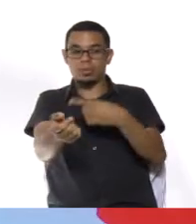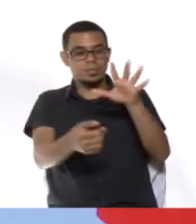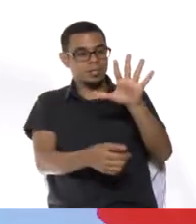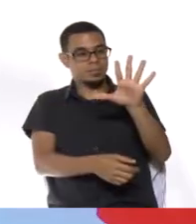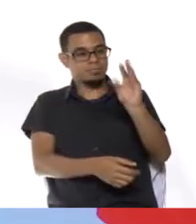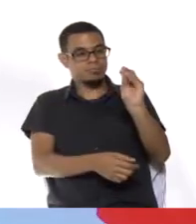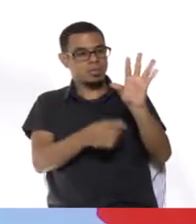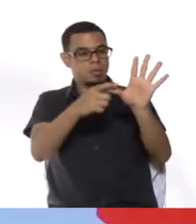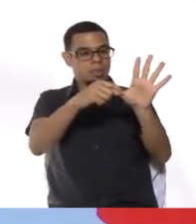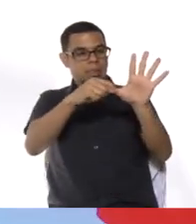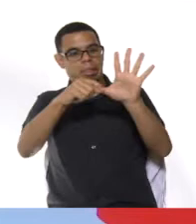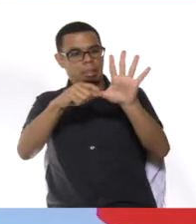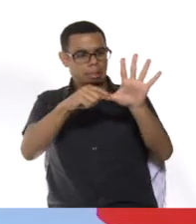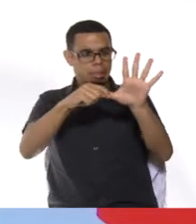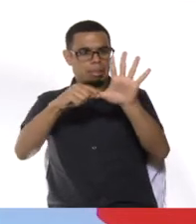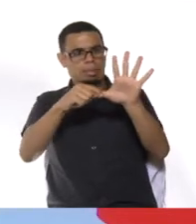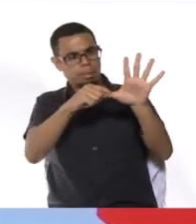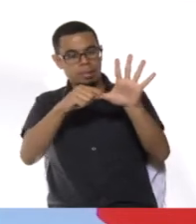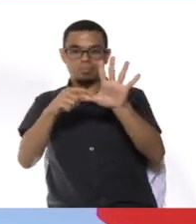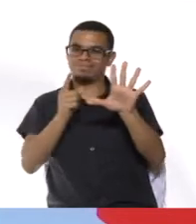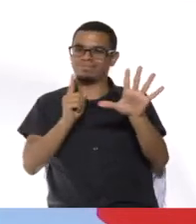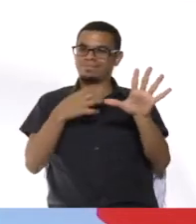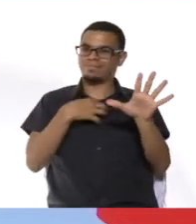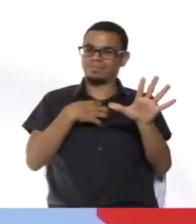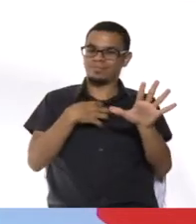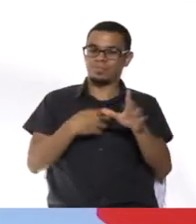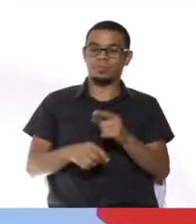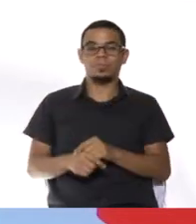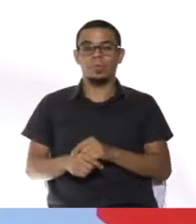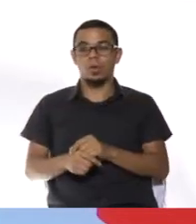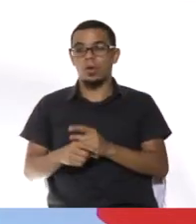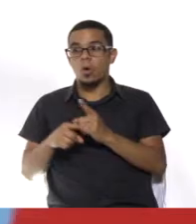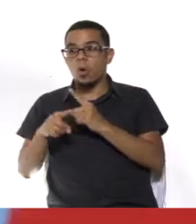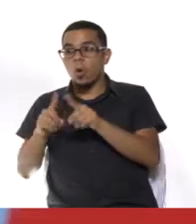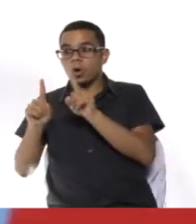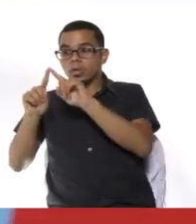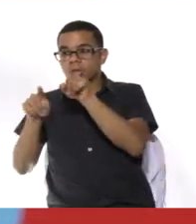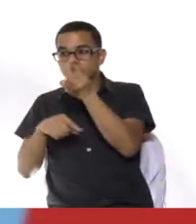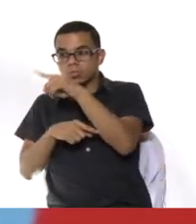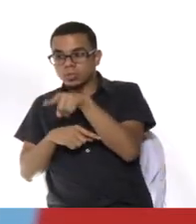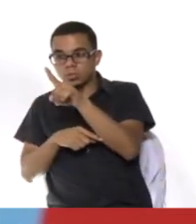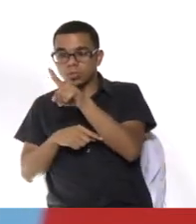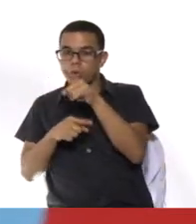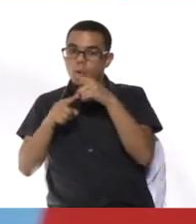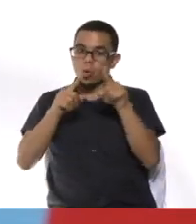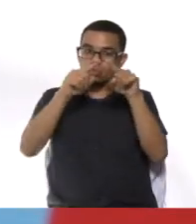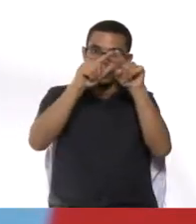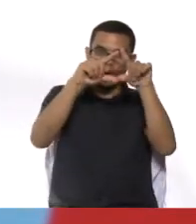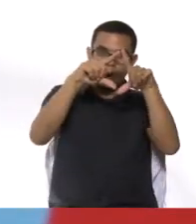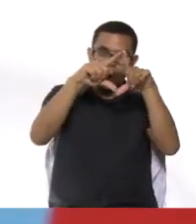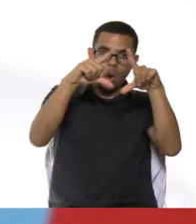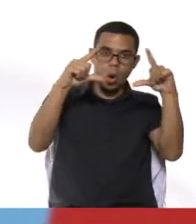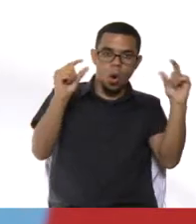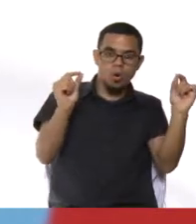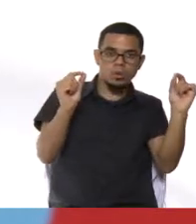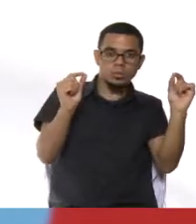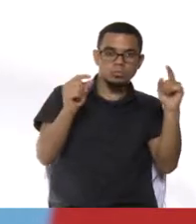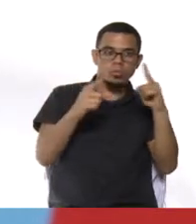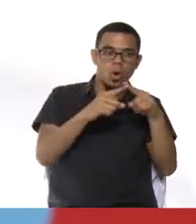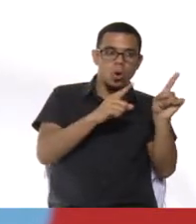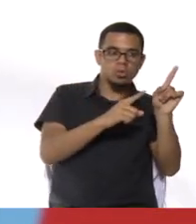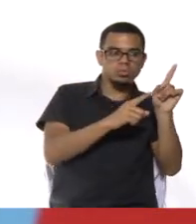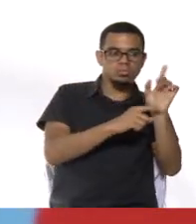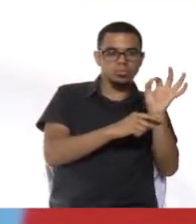ver, otra que está aquí. Unas son redondas, otras ovaladas. Unas piensan mucho, otras